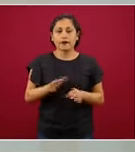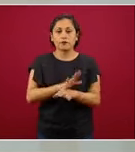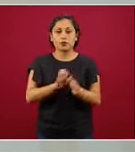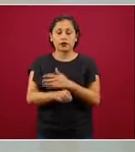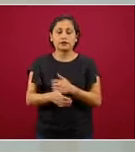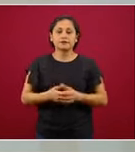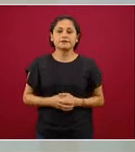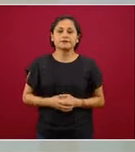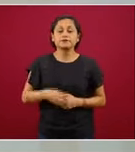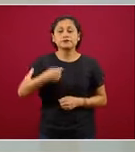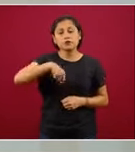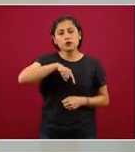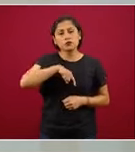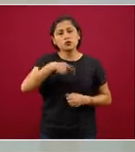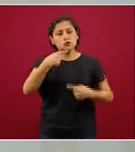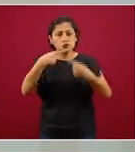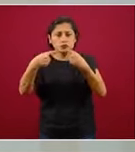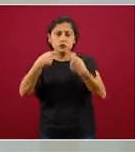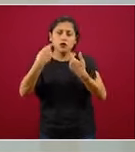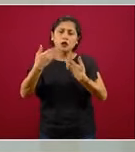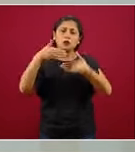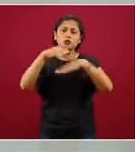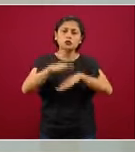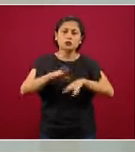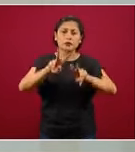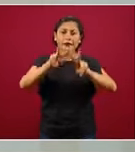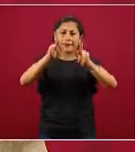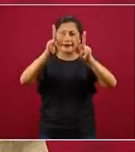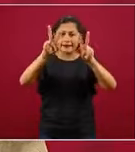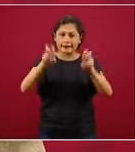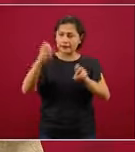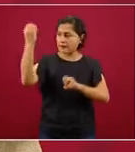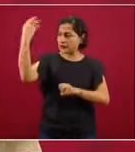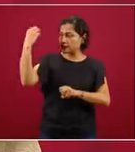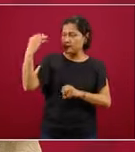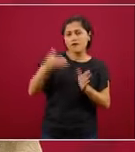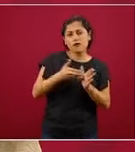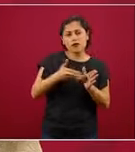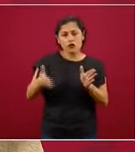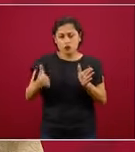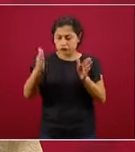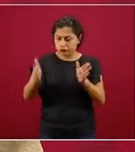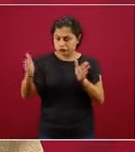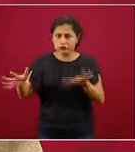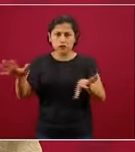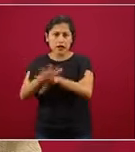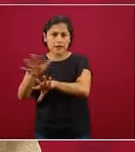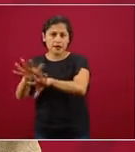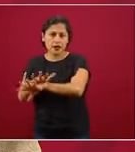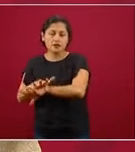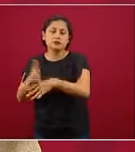la periodicidad. Hubo cierta confusión, me parece, no en la reunión, sino en la opinión pública.